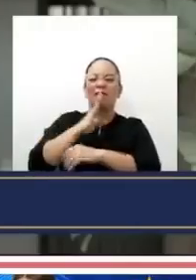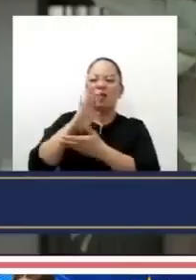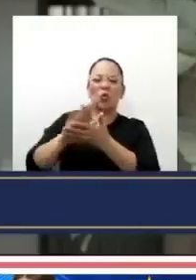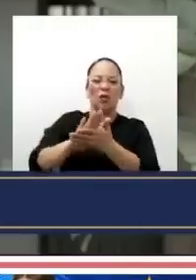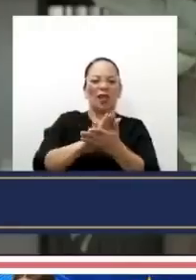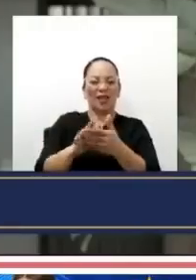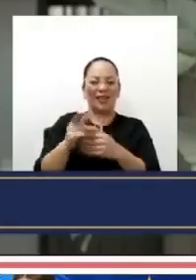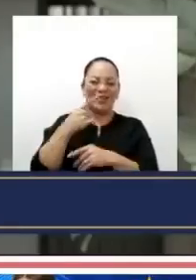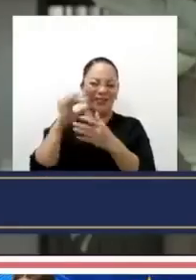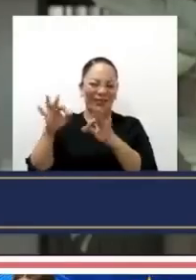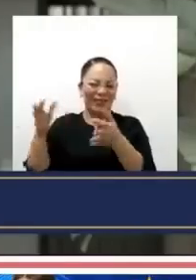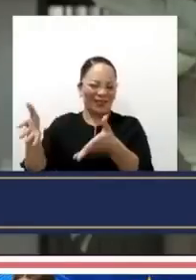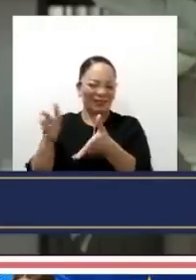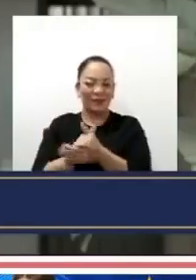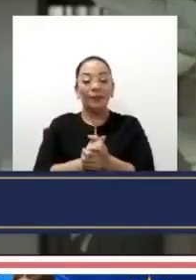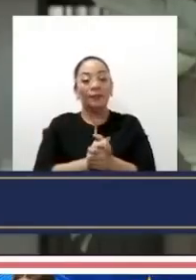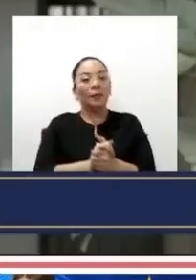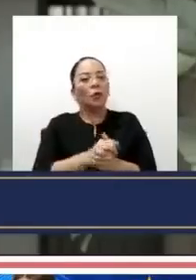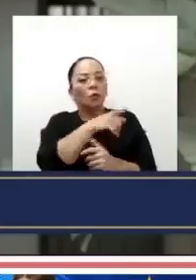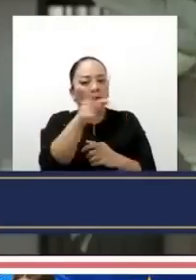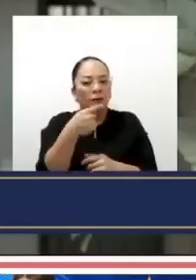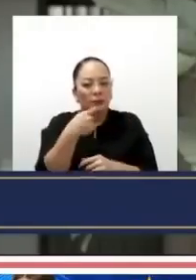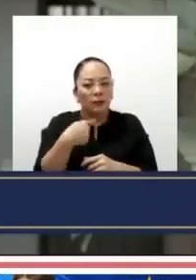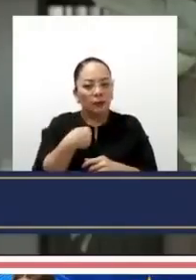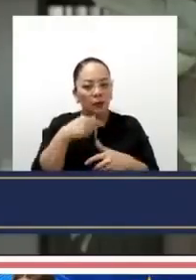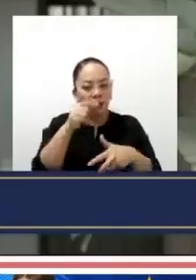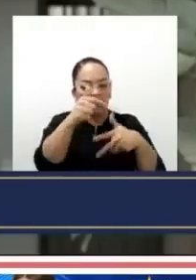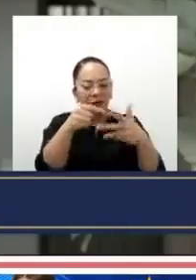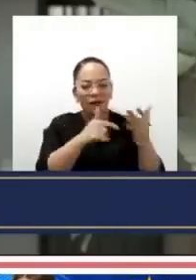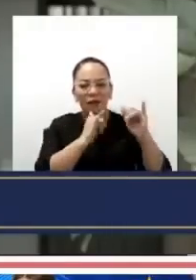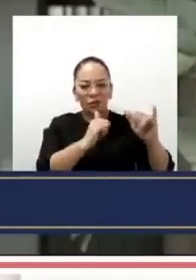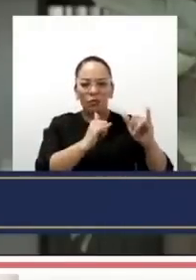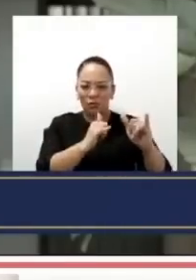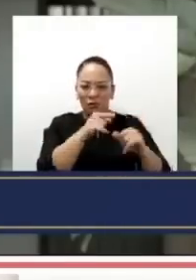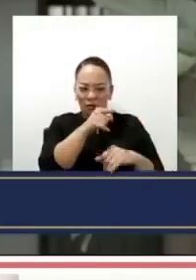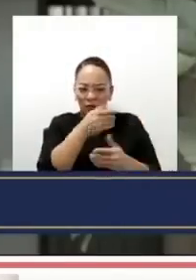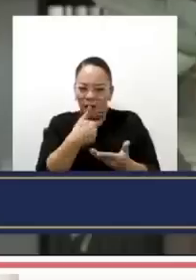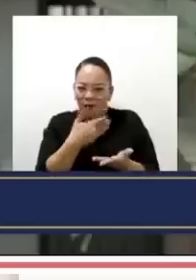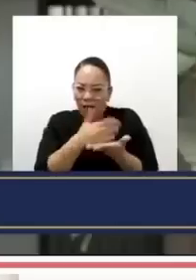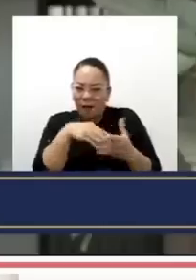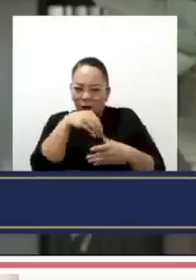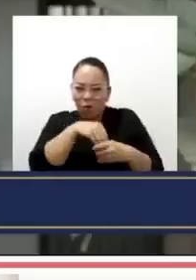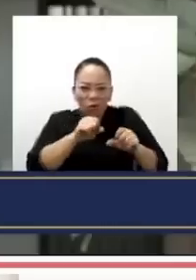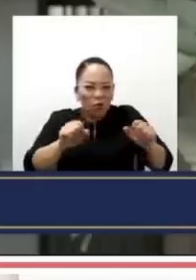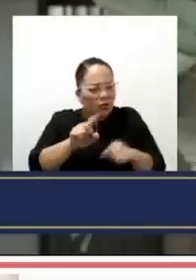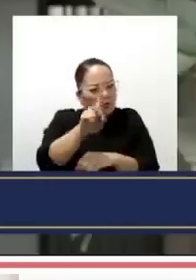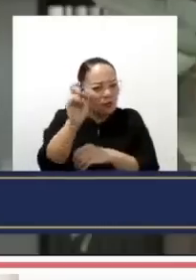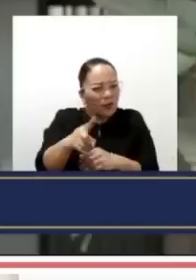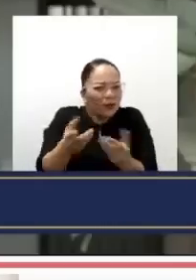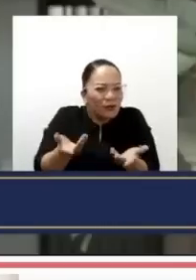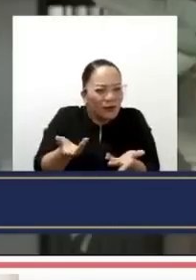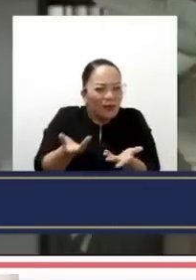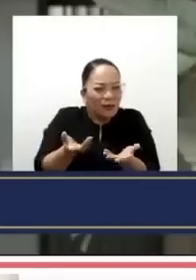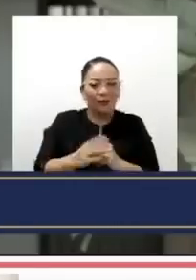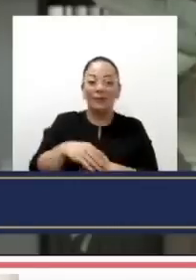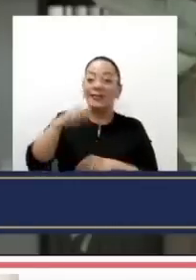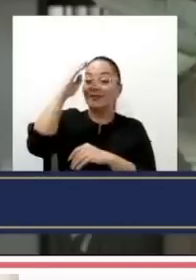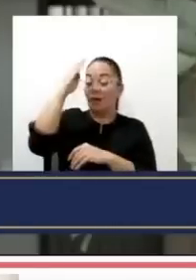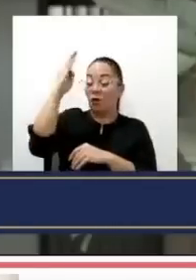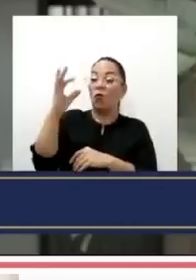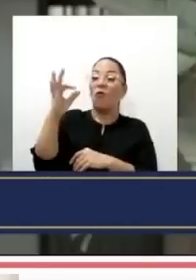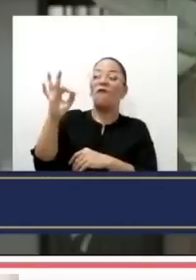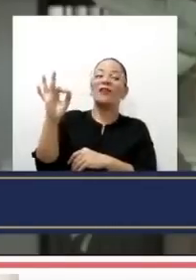alguna de estas denuncias siquiera hay un aroma de corrupción. Saludos, don